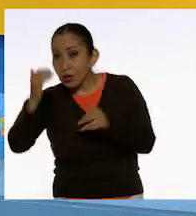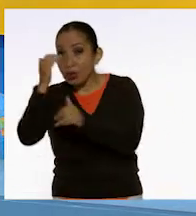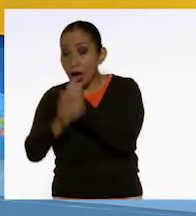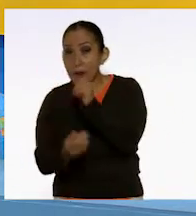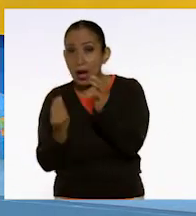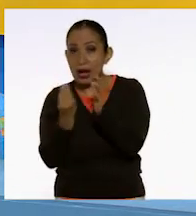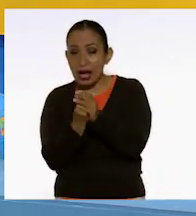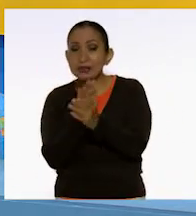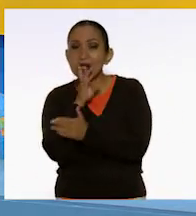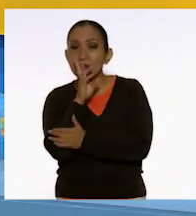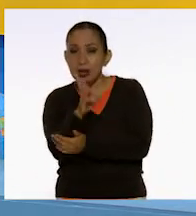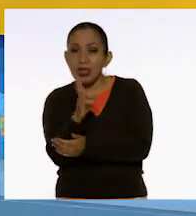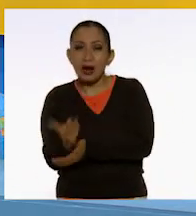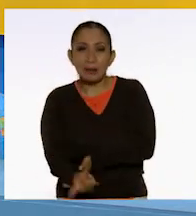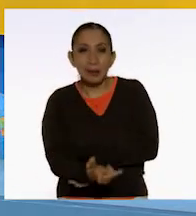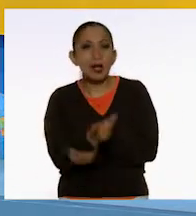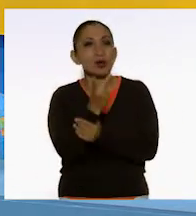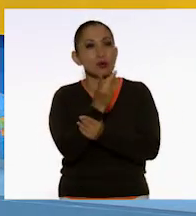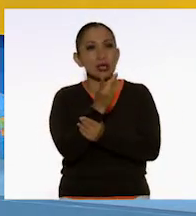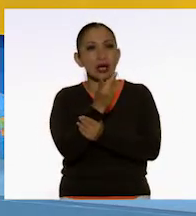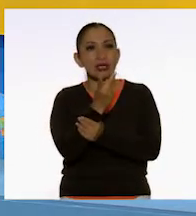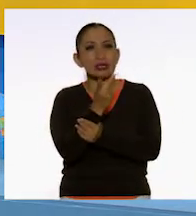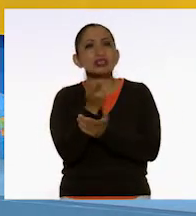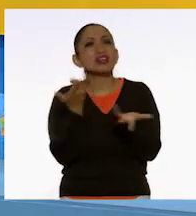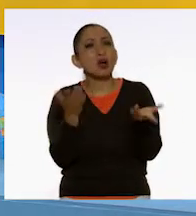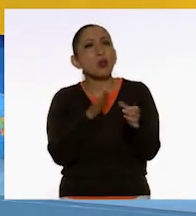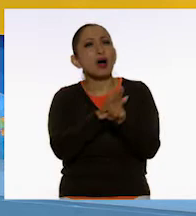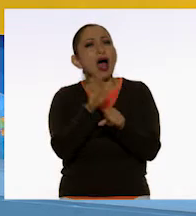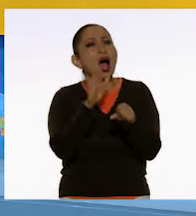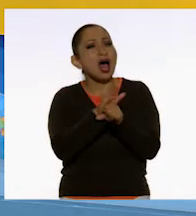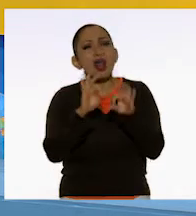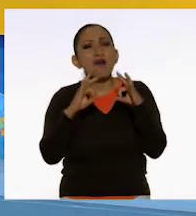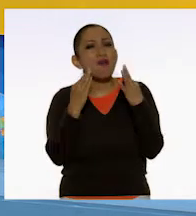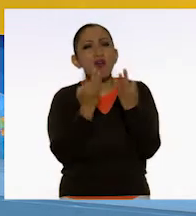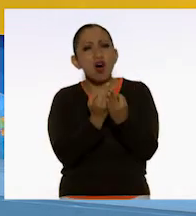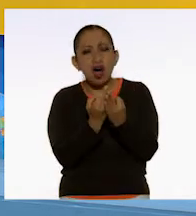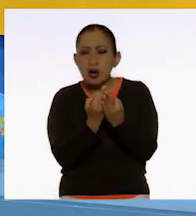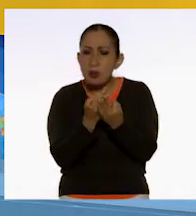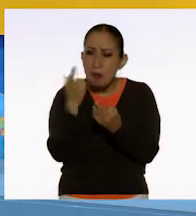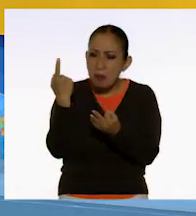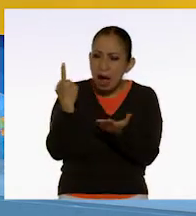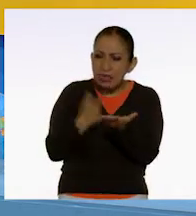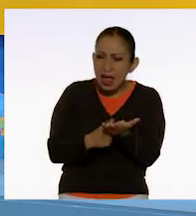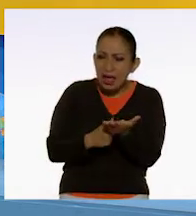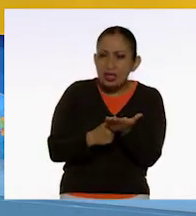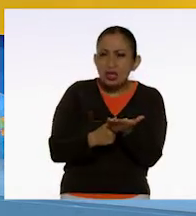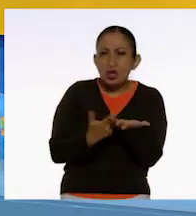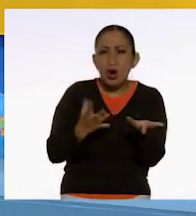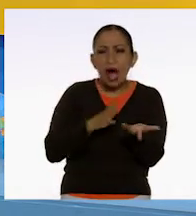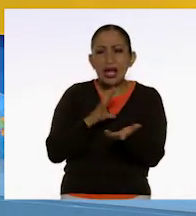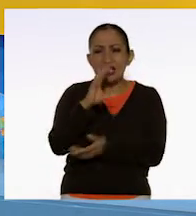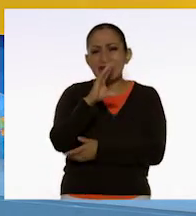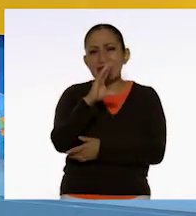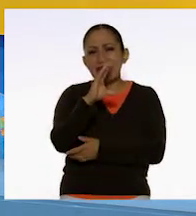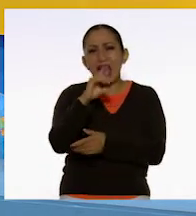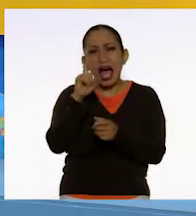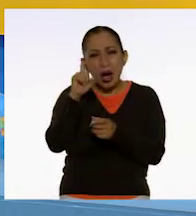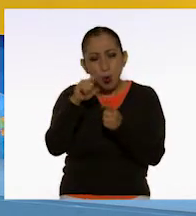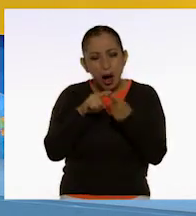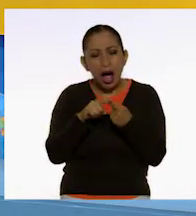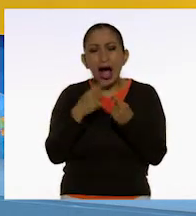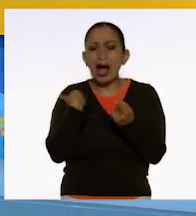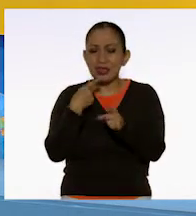clases puedan responder las preguntas: ¿qué estados físicos se presentan en el ciclo del agua? ¿Qué efectos tiene